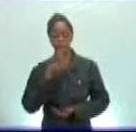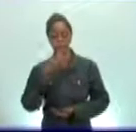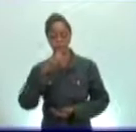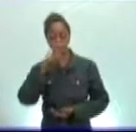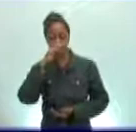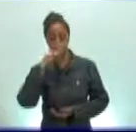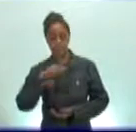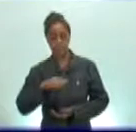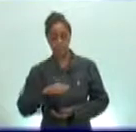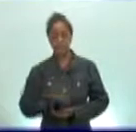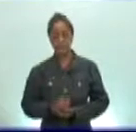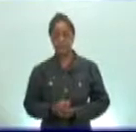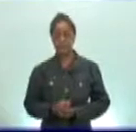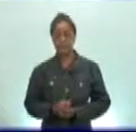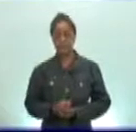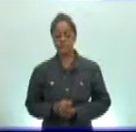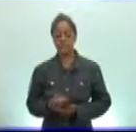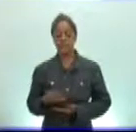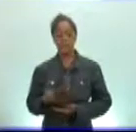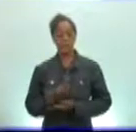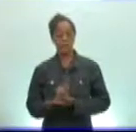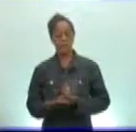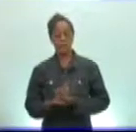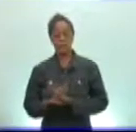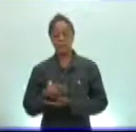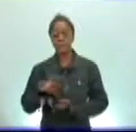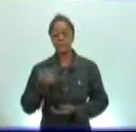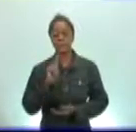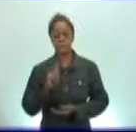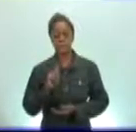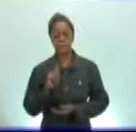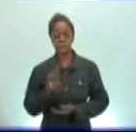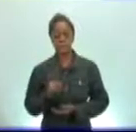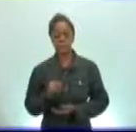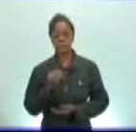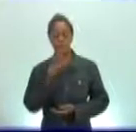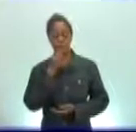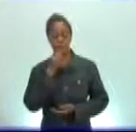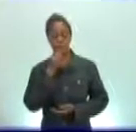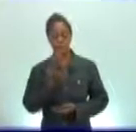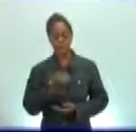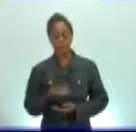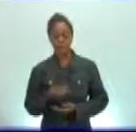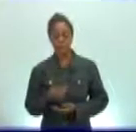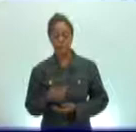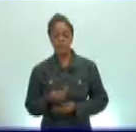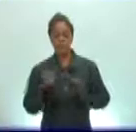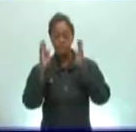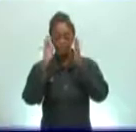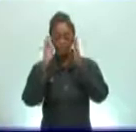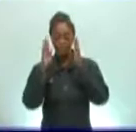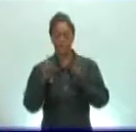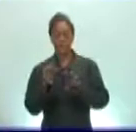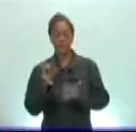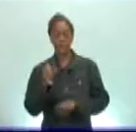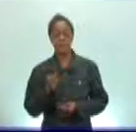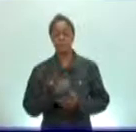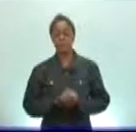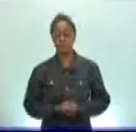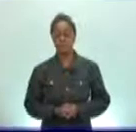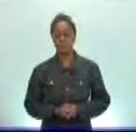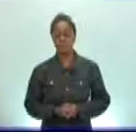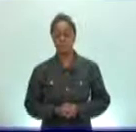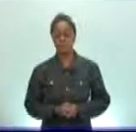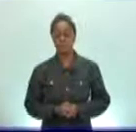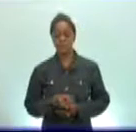niños, en el recorrido por la unidad pudieron fijar los siguientes contenidos: que